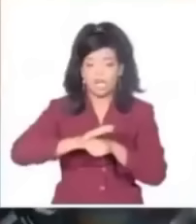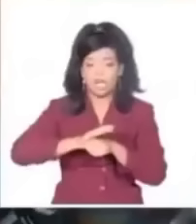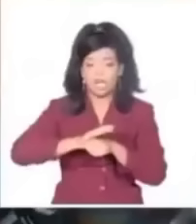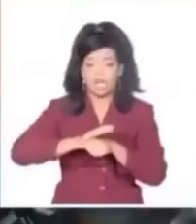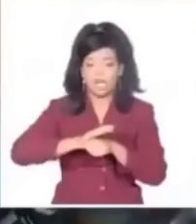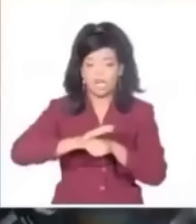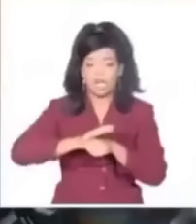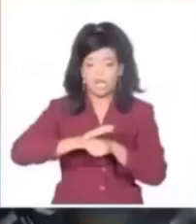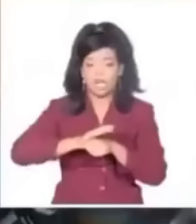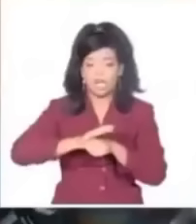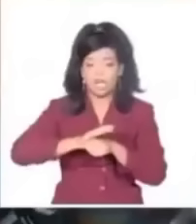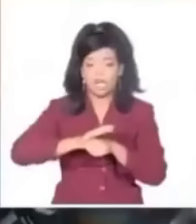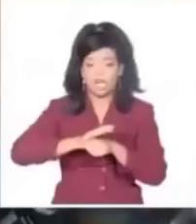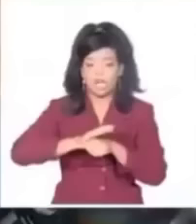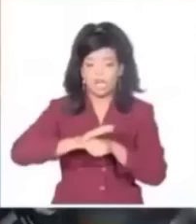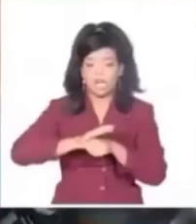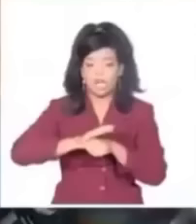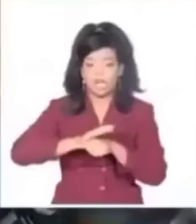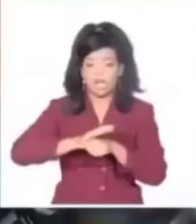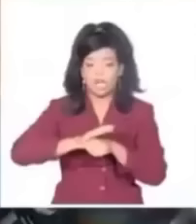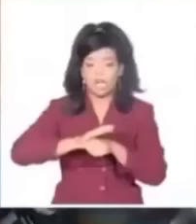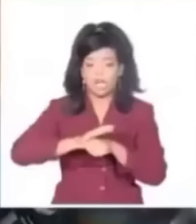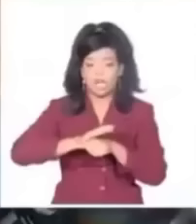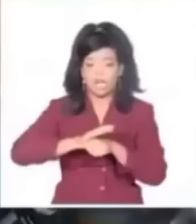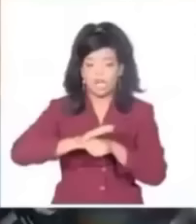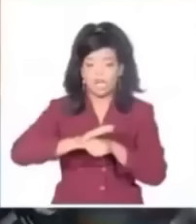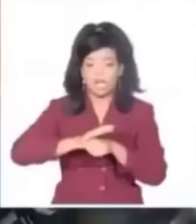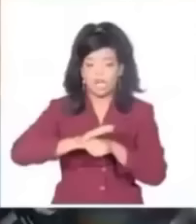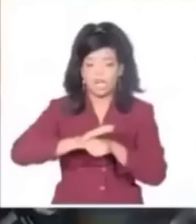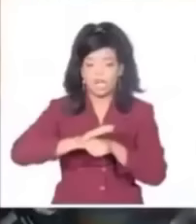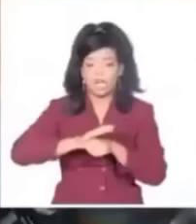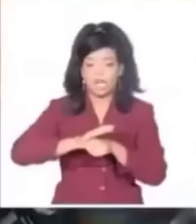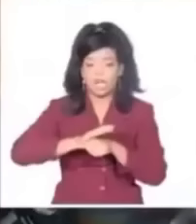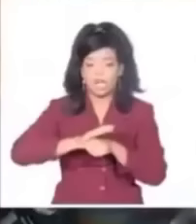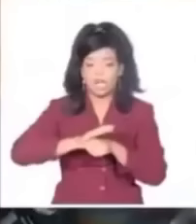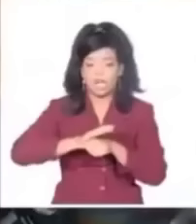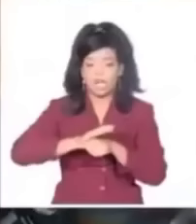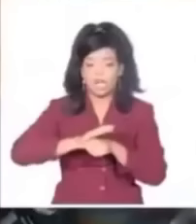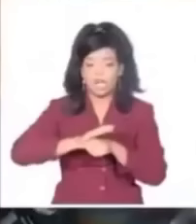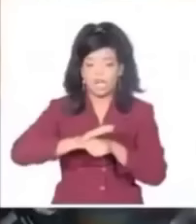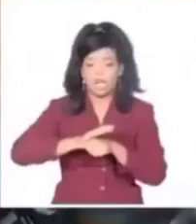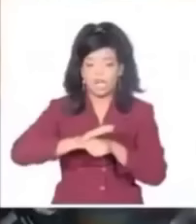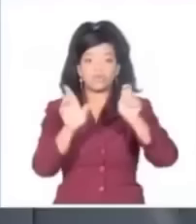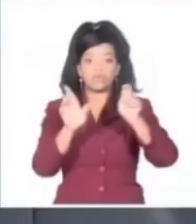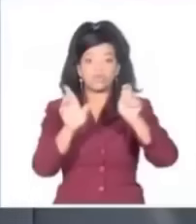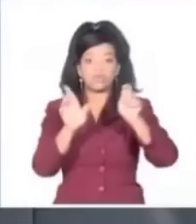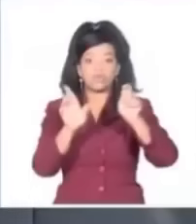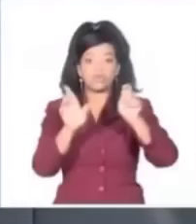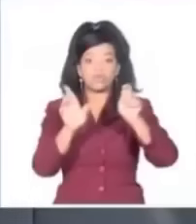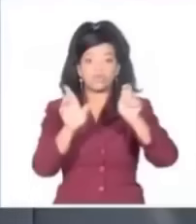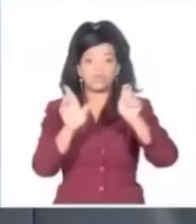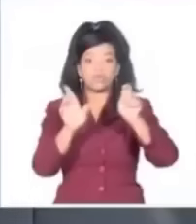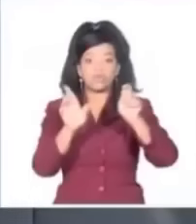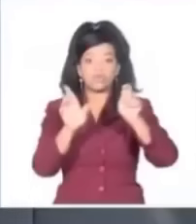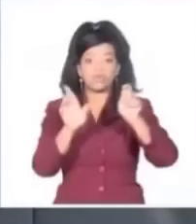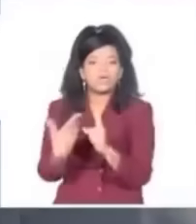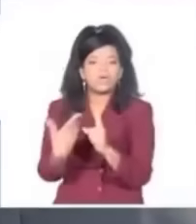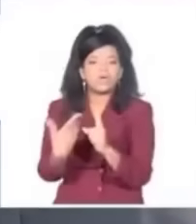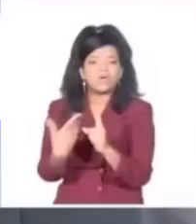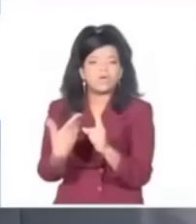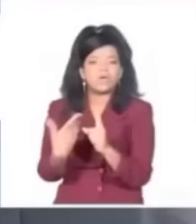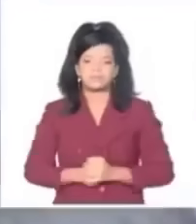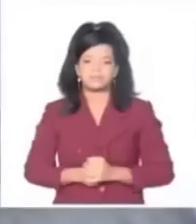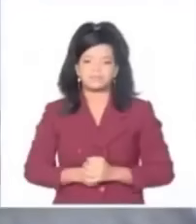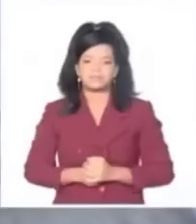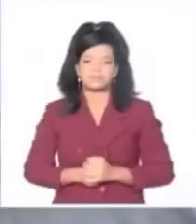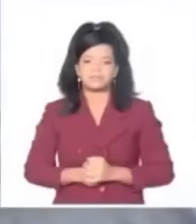que ya te dice mucho del nivel de pobreza que hay en el país cuando tú cuando él fue allí a hablar con los ancianitos que son